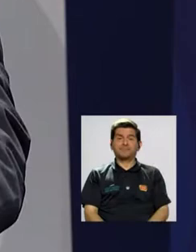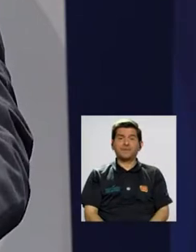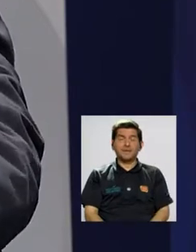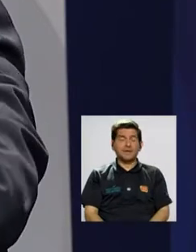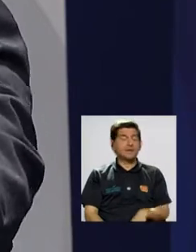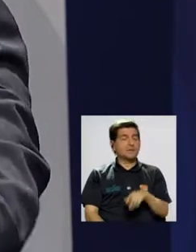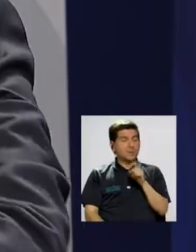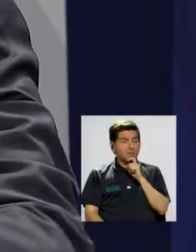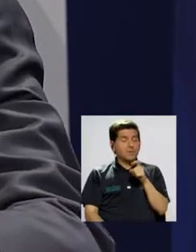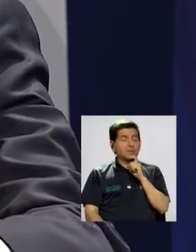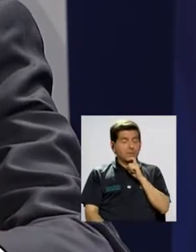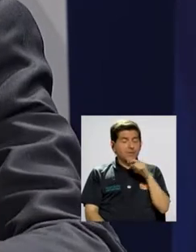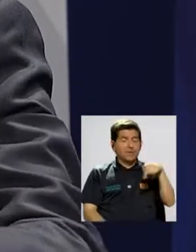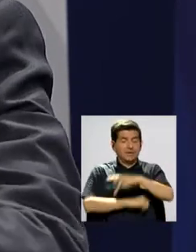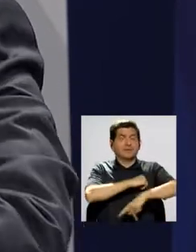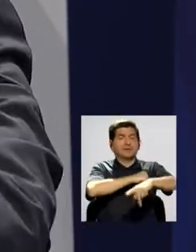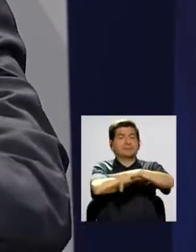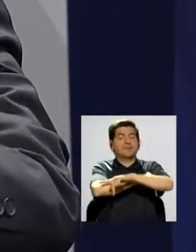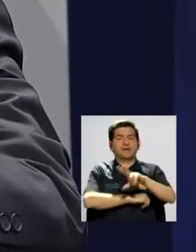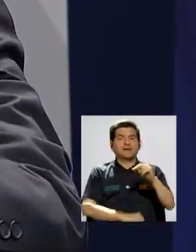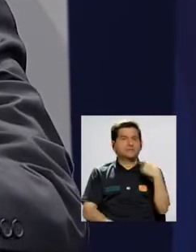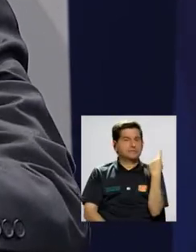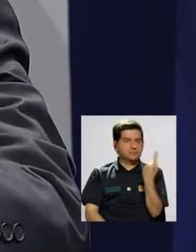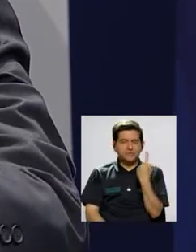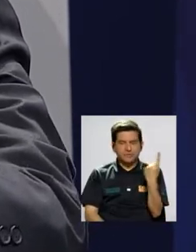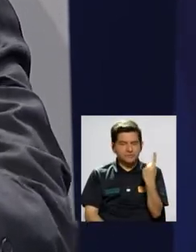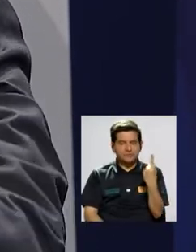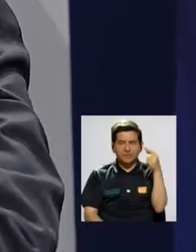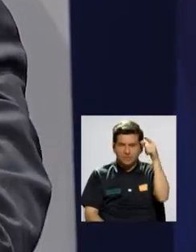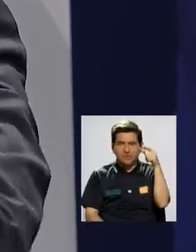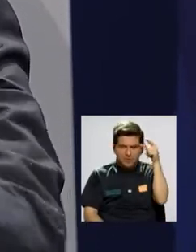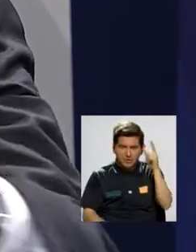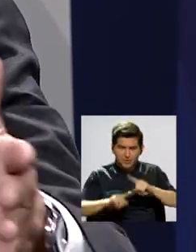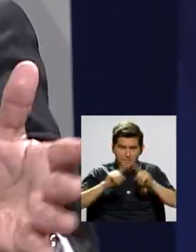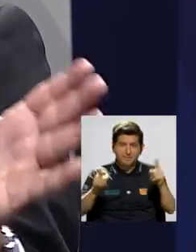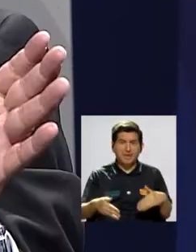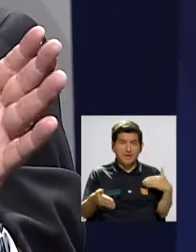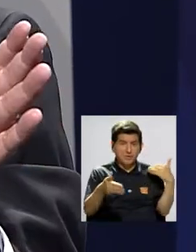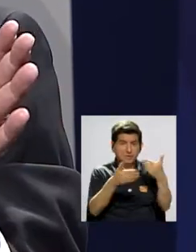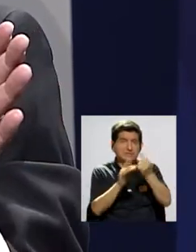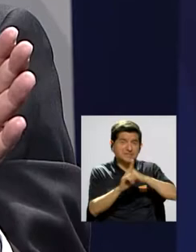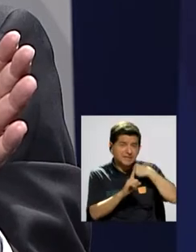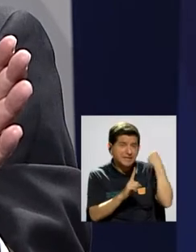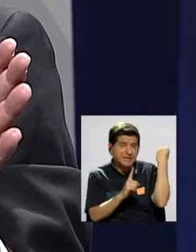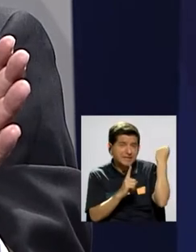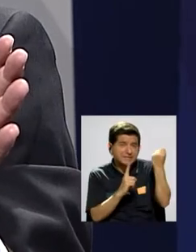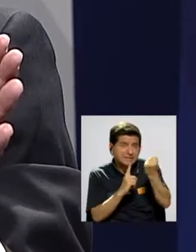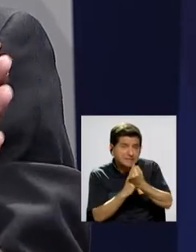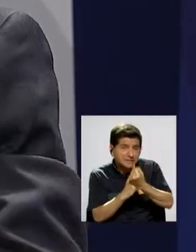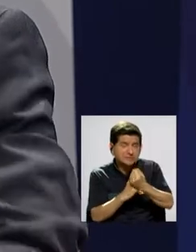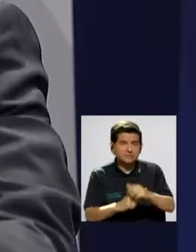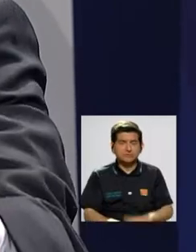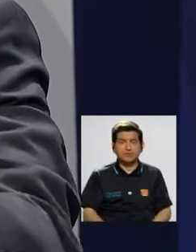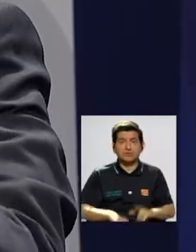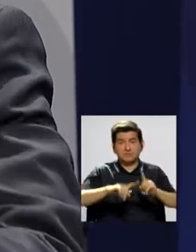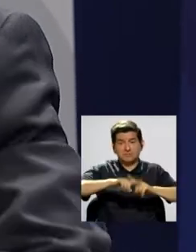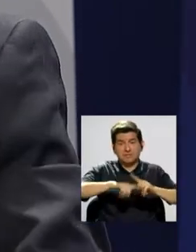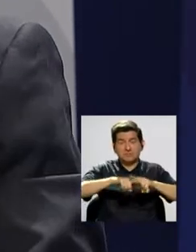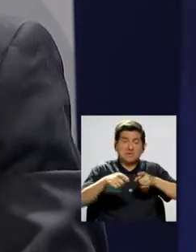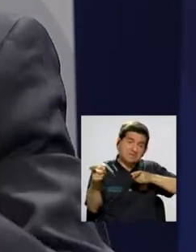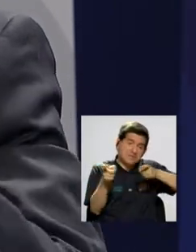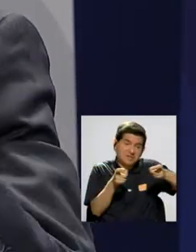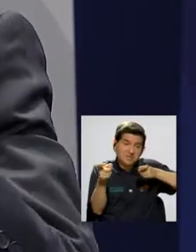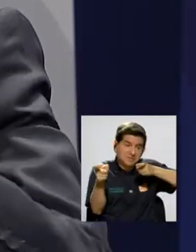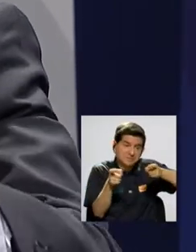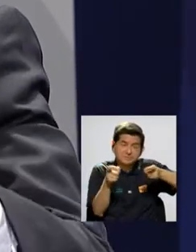muy crítico para este país, no solo para Costa Rica, evidentemente, pero es que se aproxima una situación que, dependiendo del manejo que se